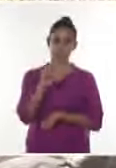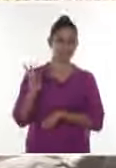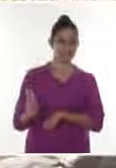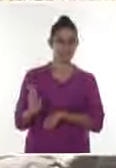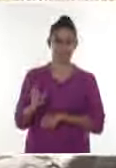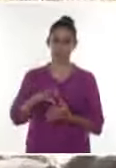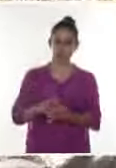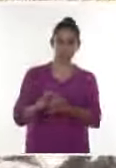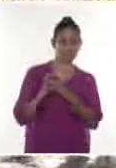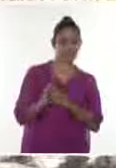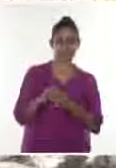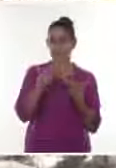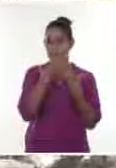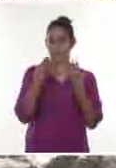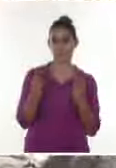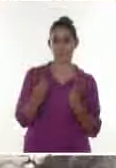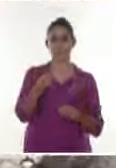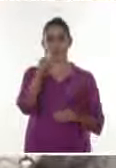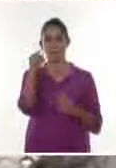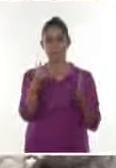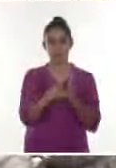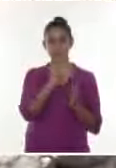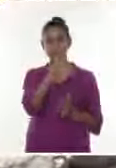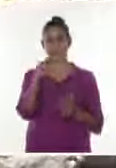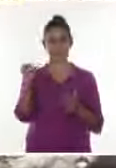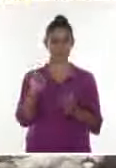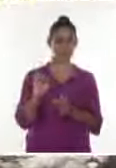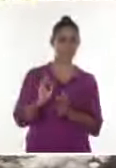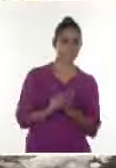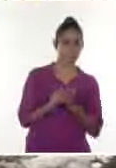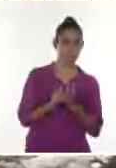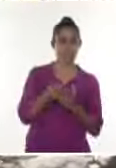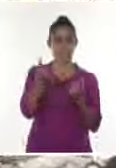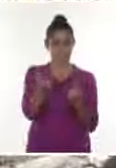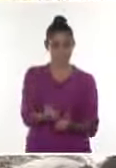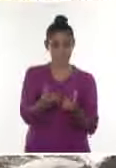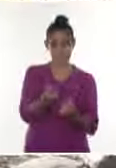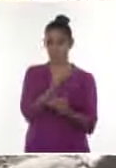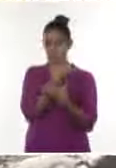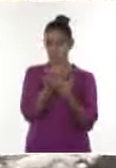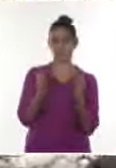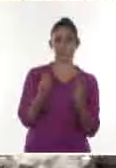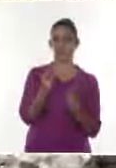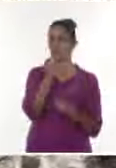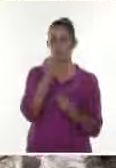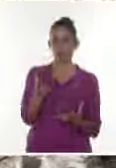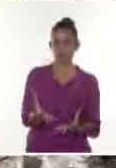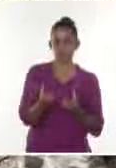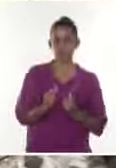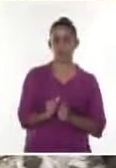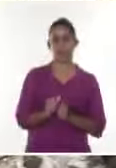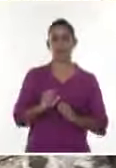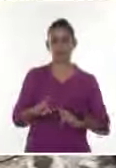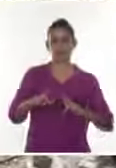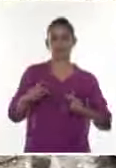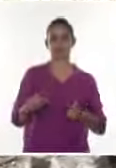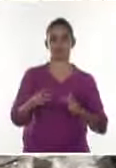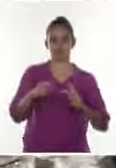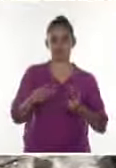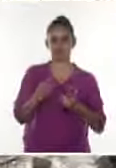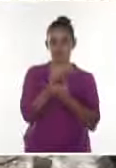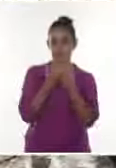de 1.300.000 pesos, notable, ¿no? Sin posibilidades casi de recuperar, más de en una ocasión estuvo en posibilidades de